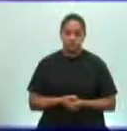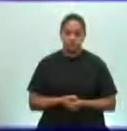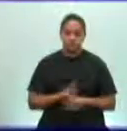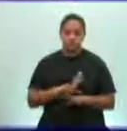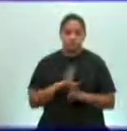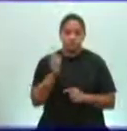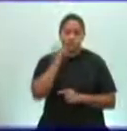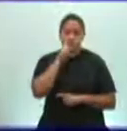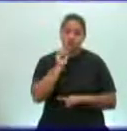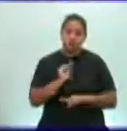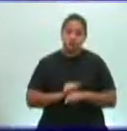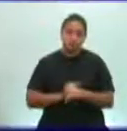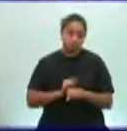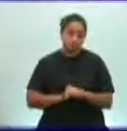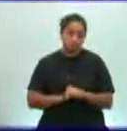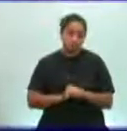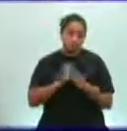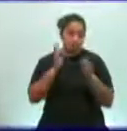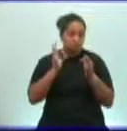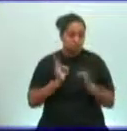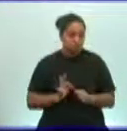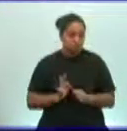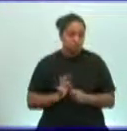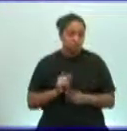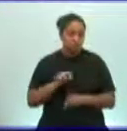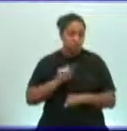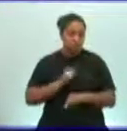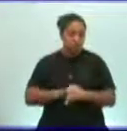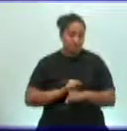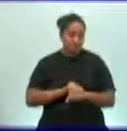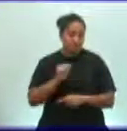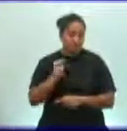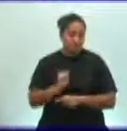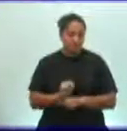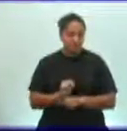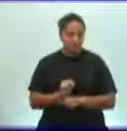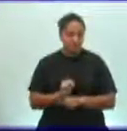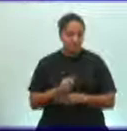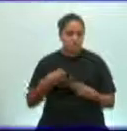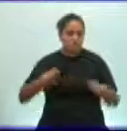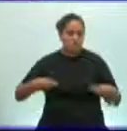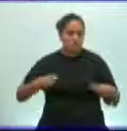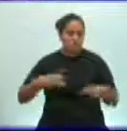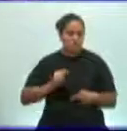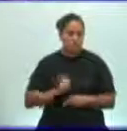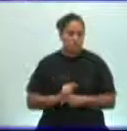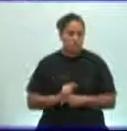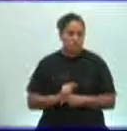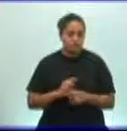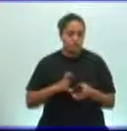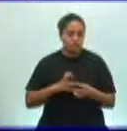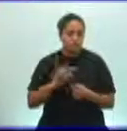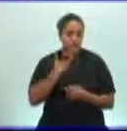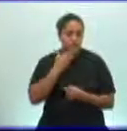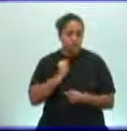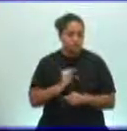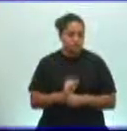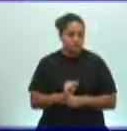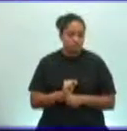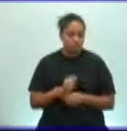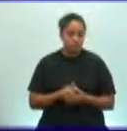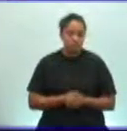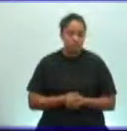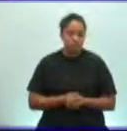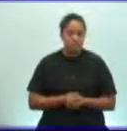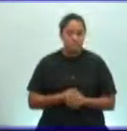nos acaba el tiempo, pero estamos seguros que este tiempo de hoy sí lo hemos aprovechado de forma, por supuesto, provechosa, porque